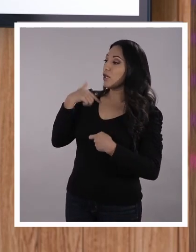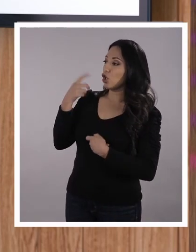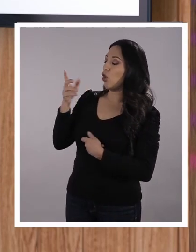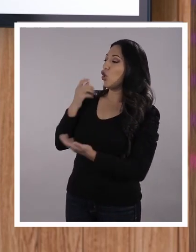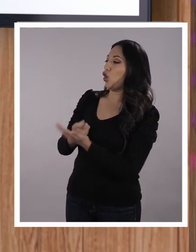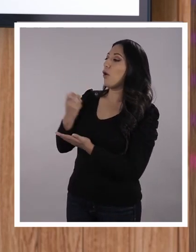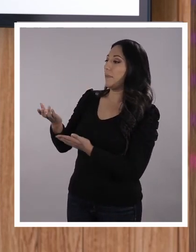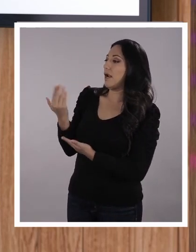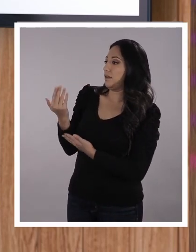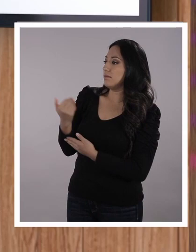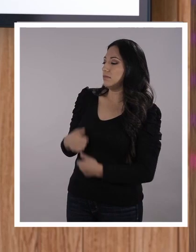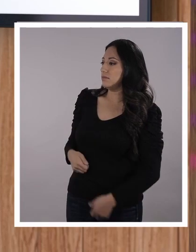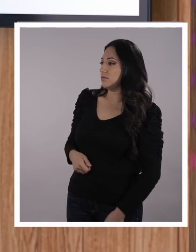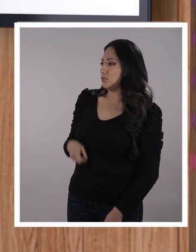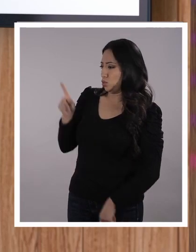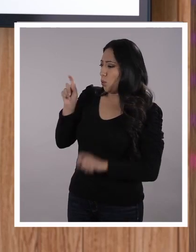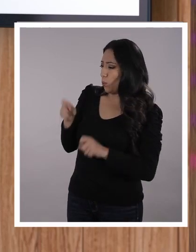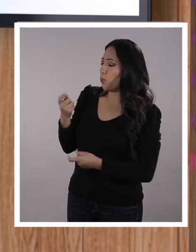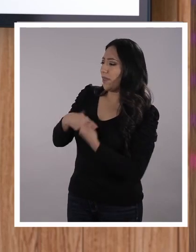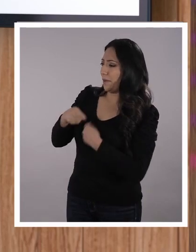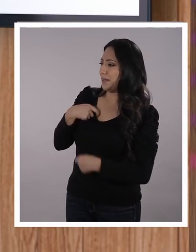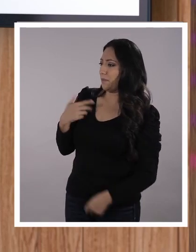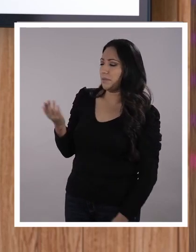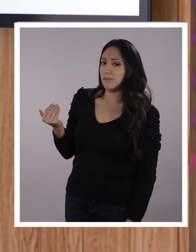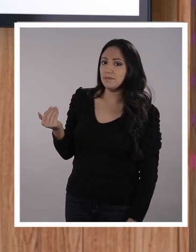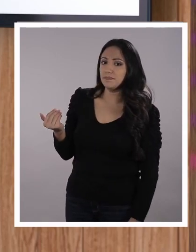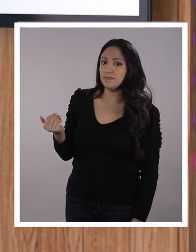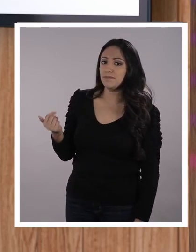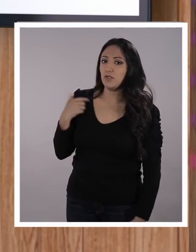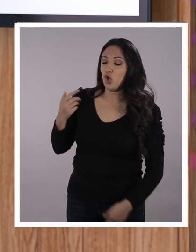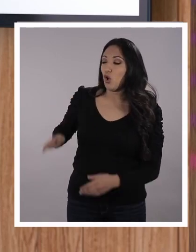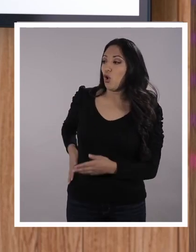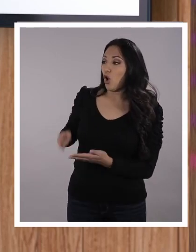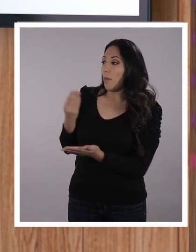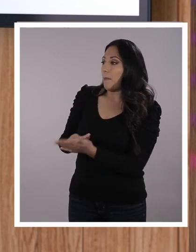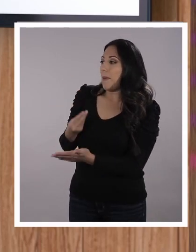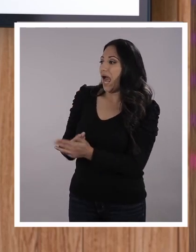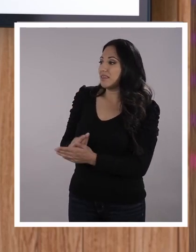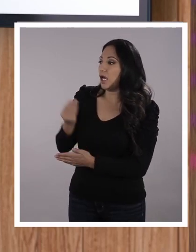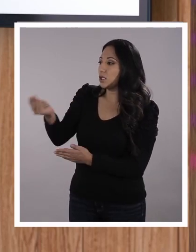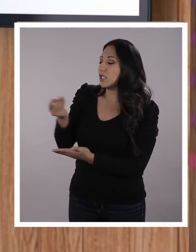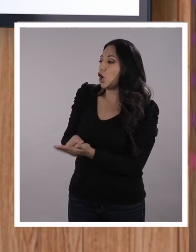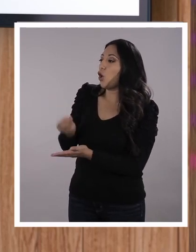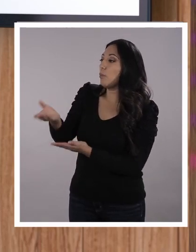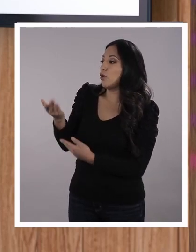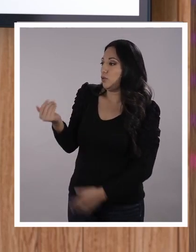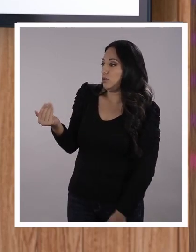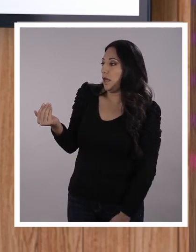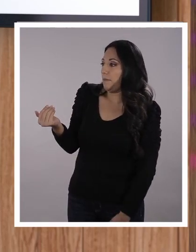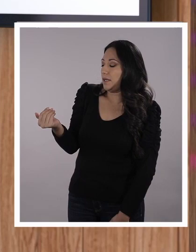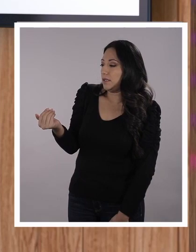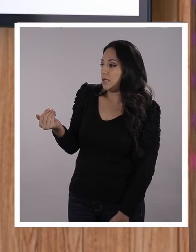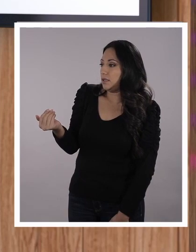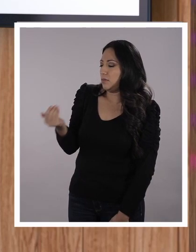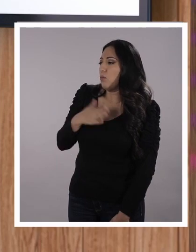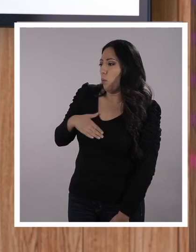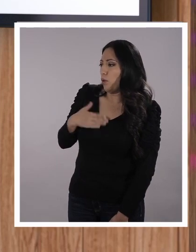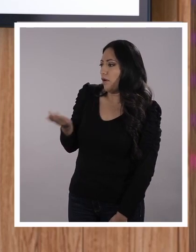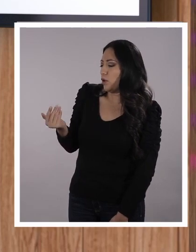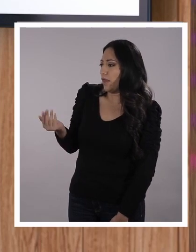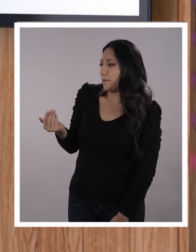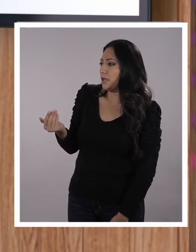mis habilidades musicales. Sí me puedes vender. Mira, y tengo aquí suficiente dinero para comprártelas. Por